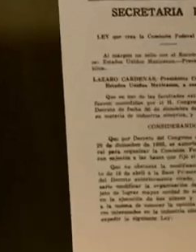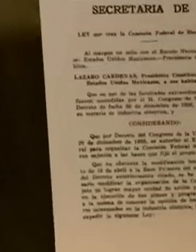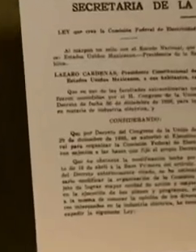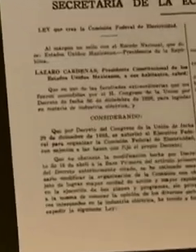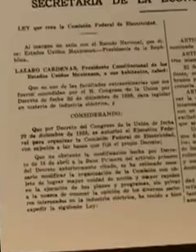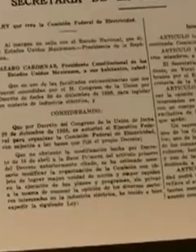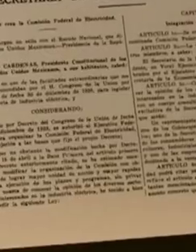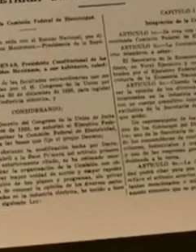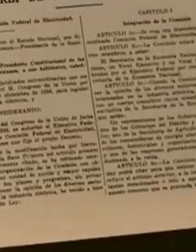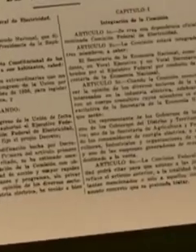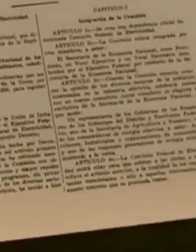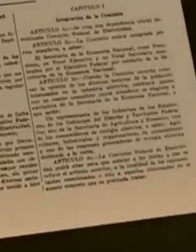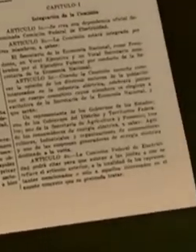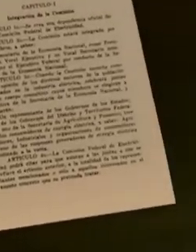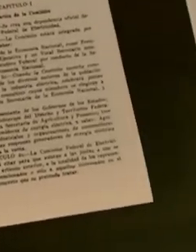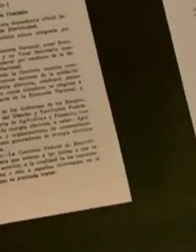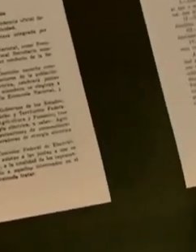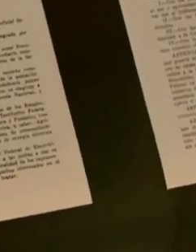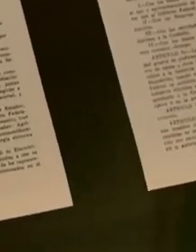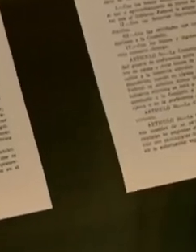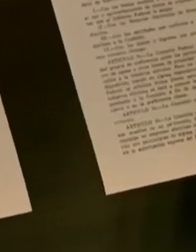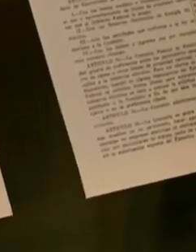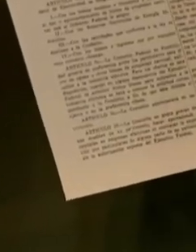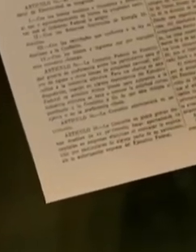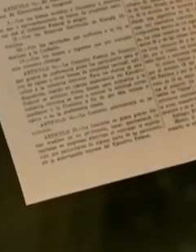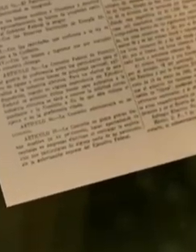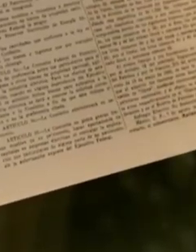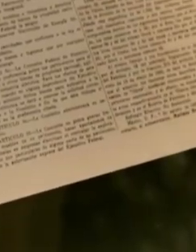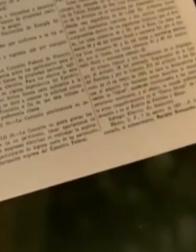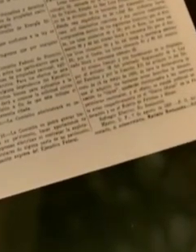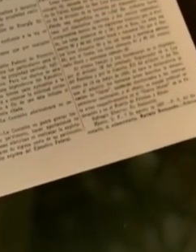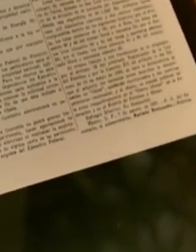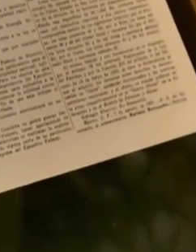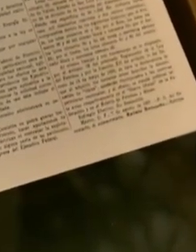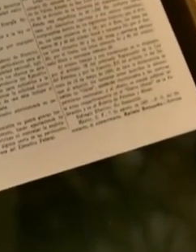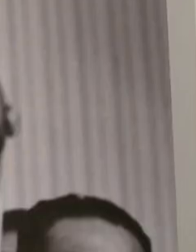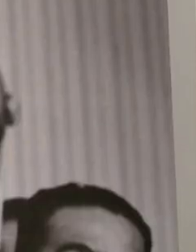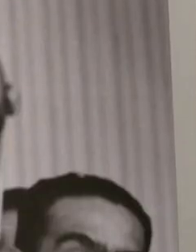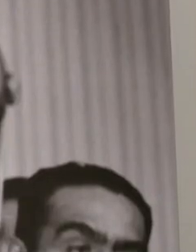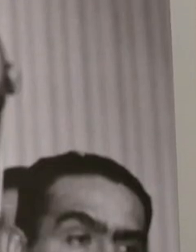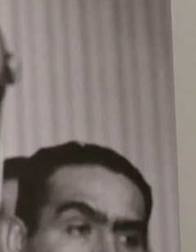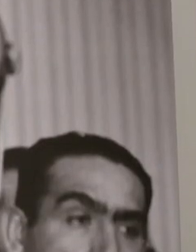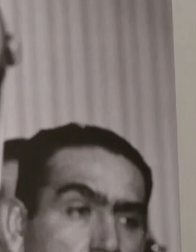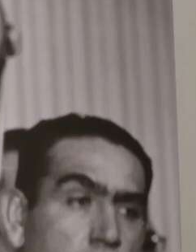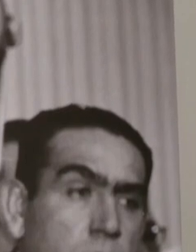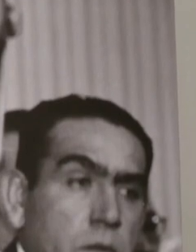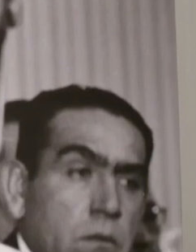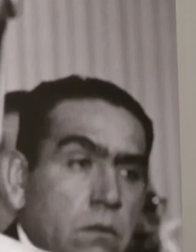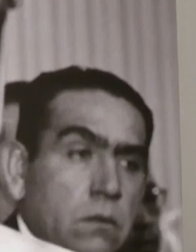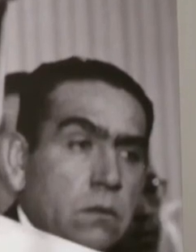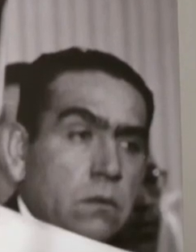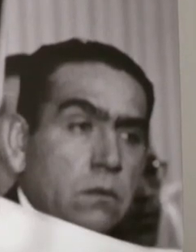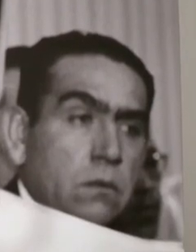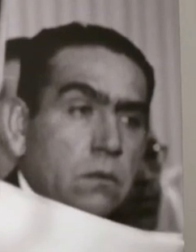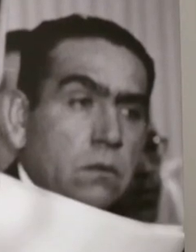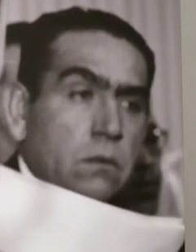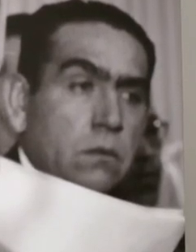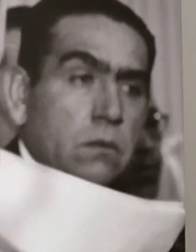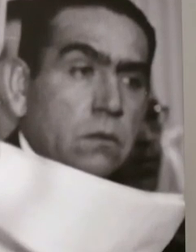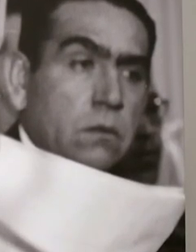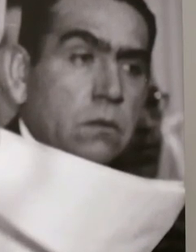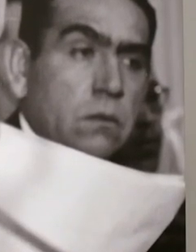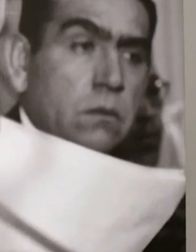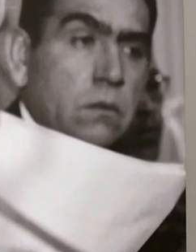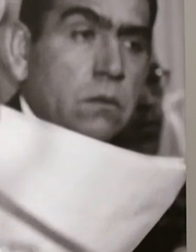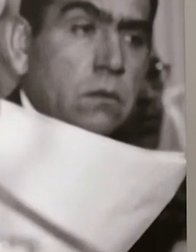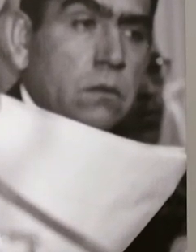obediencia, sino porque habiendo quedado rotos los contratos de trabajo entre las compañías y sus trabajadores por haberlo así resuelto, las autoridades del trabajo,